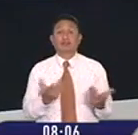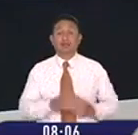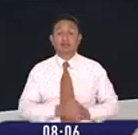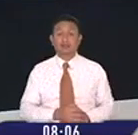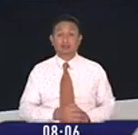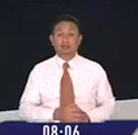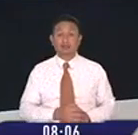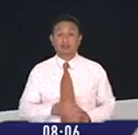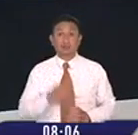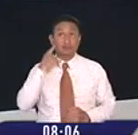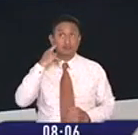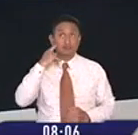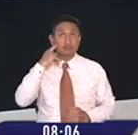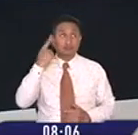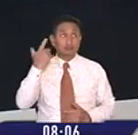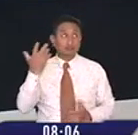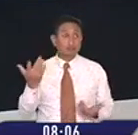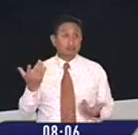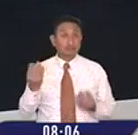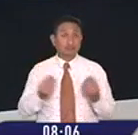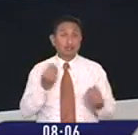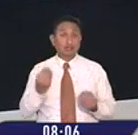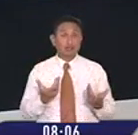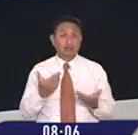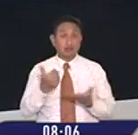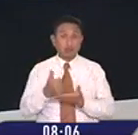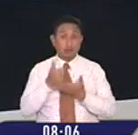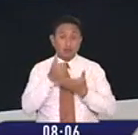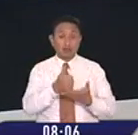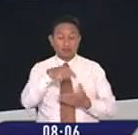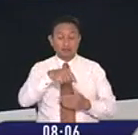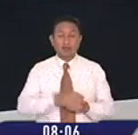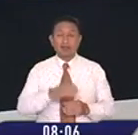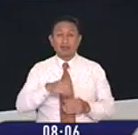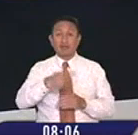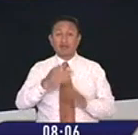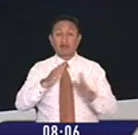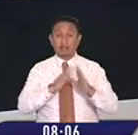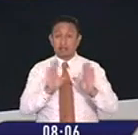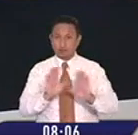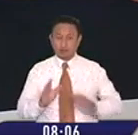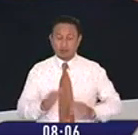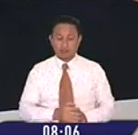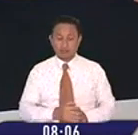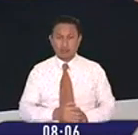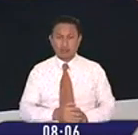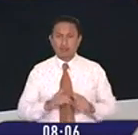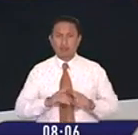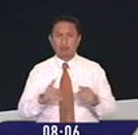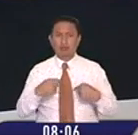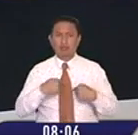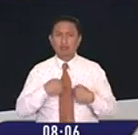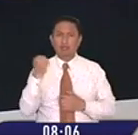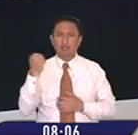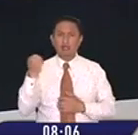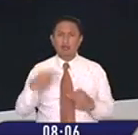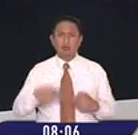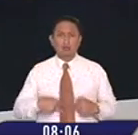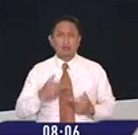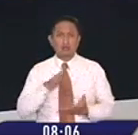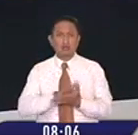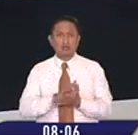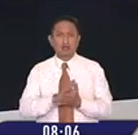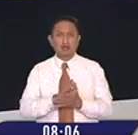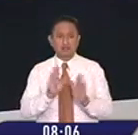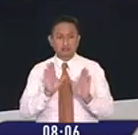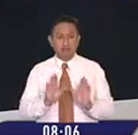eco, ¿no? ¿Qué hace? Se pide que no se queden fuera de la casa. Nuestro derecho a vivir bien, a